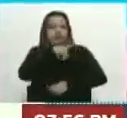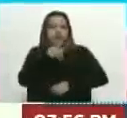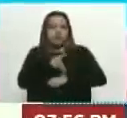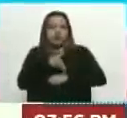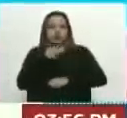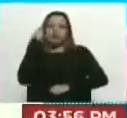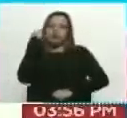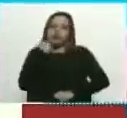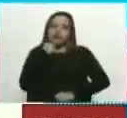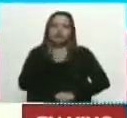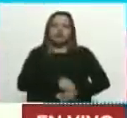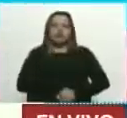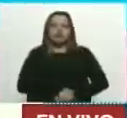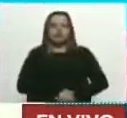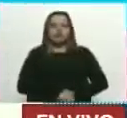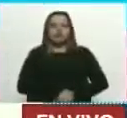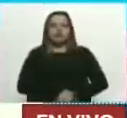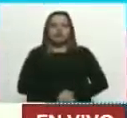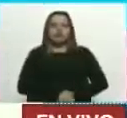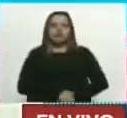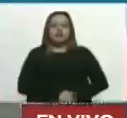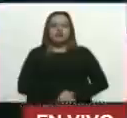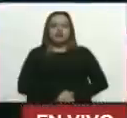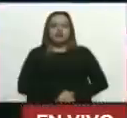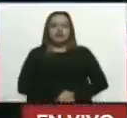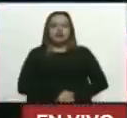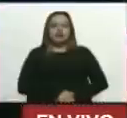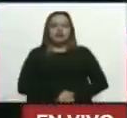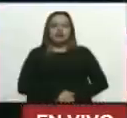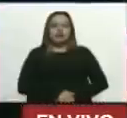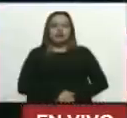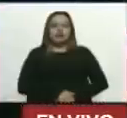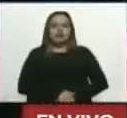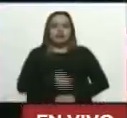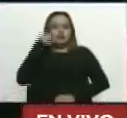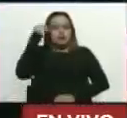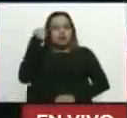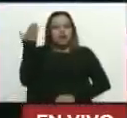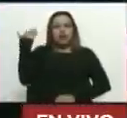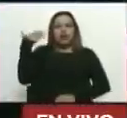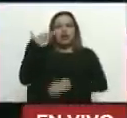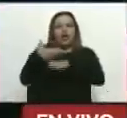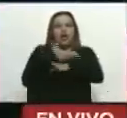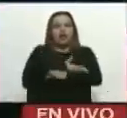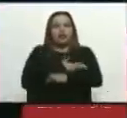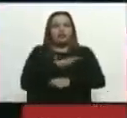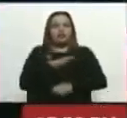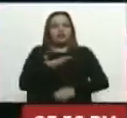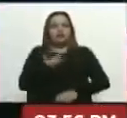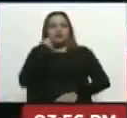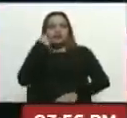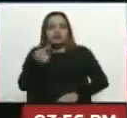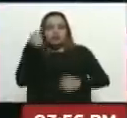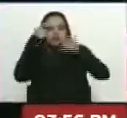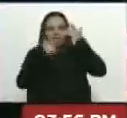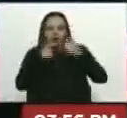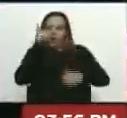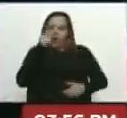Bolivariana, que nos consideramos, como decía Hugo Chávez, un hombre del pueblo con